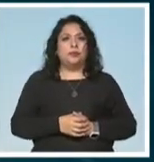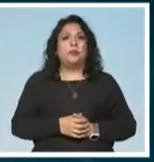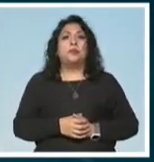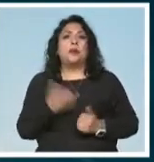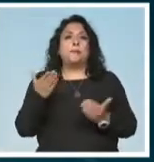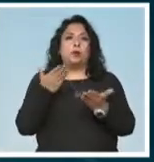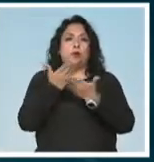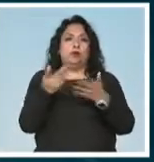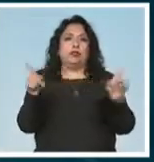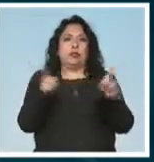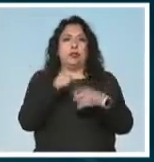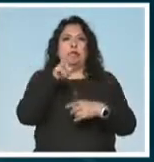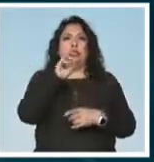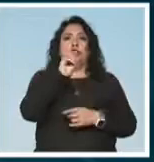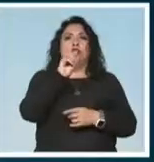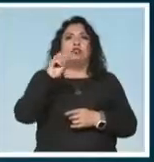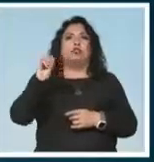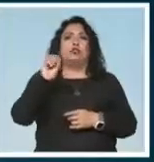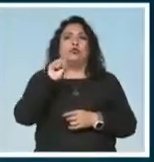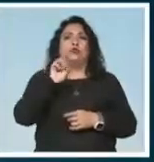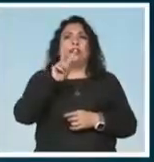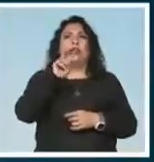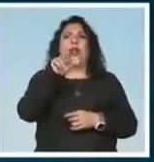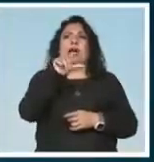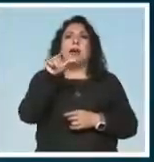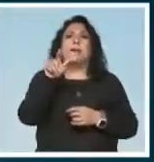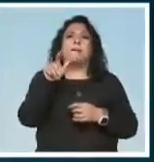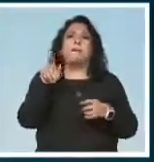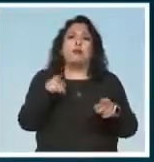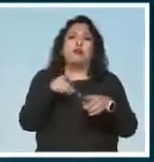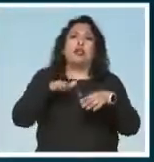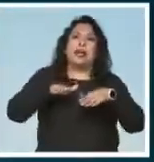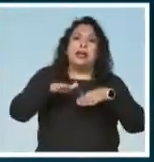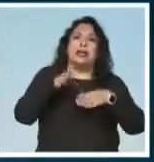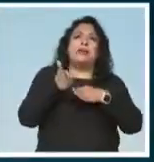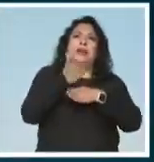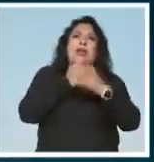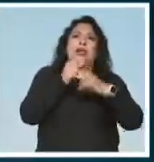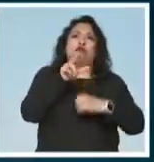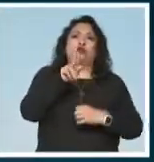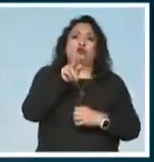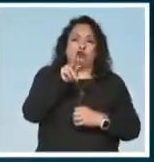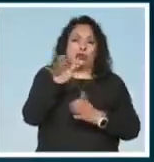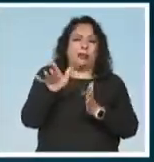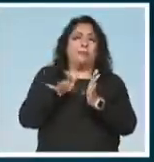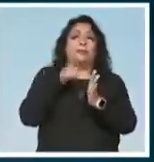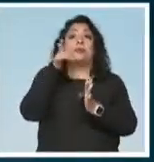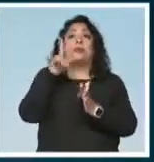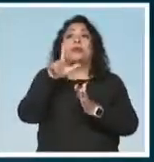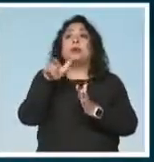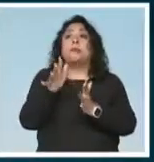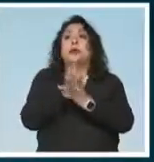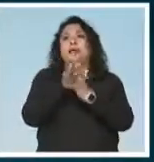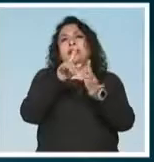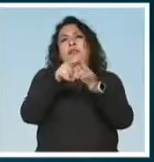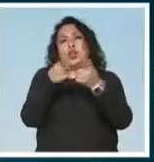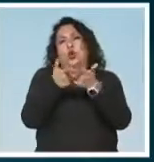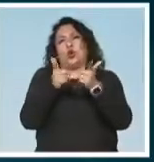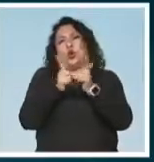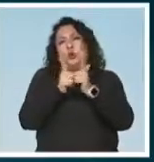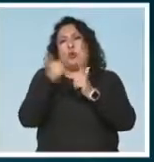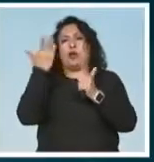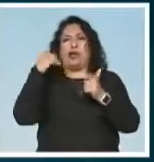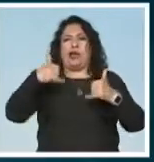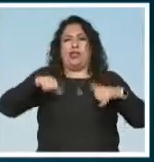La propuesta musical de Roosevelt está inspirada en la música electrónica de la década de los 80. Después de colaborar con varias bandas durante